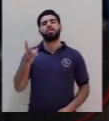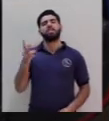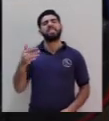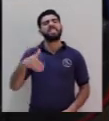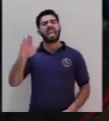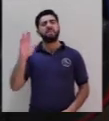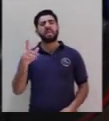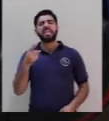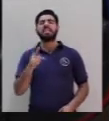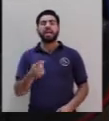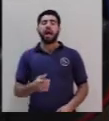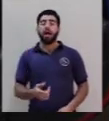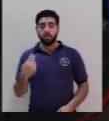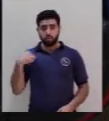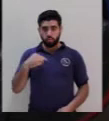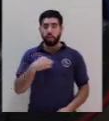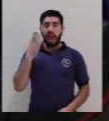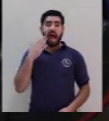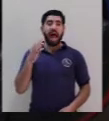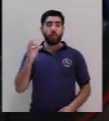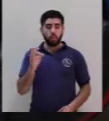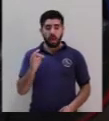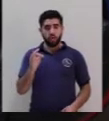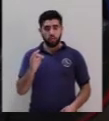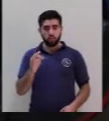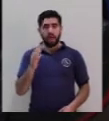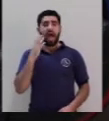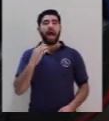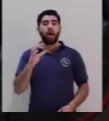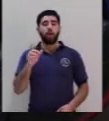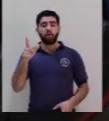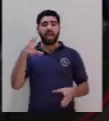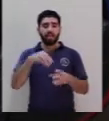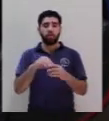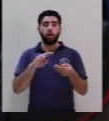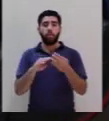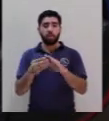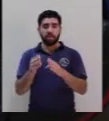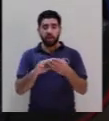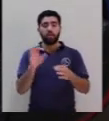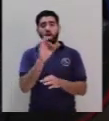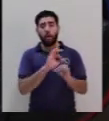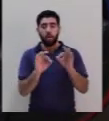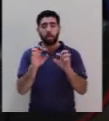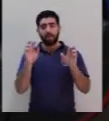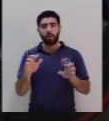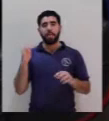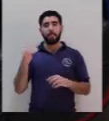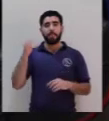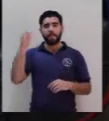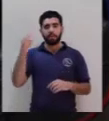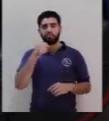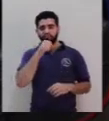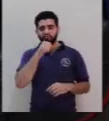las personas mayores, son las personas que poseen altos conocimientos de la vida y que poseen todo el saber comunitario, pero que muchas